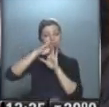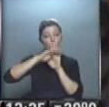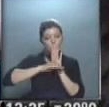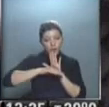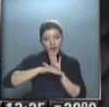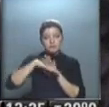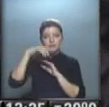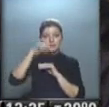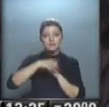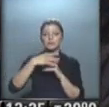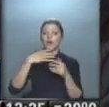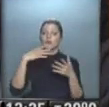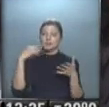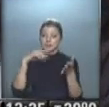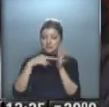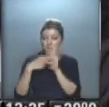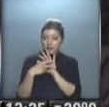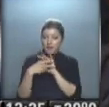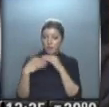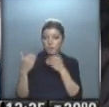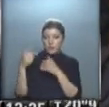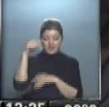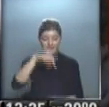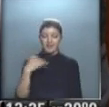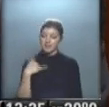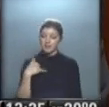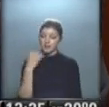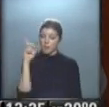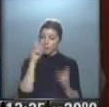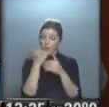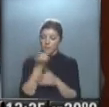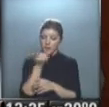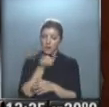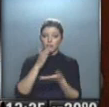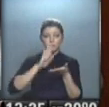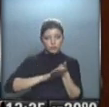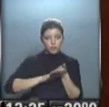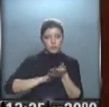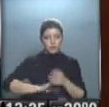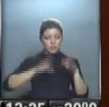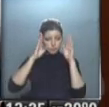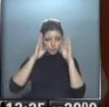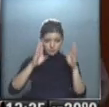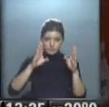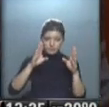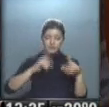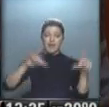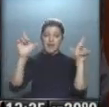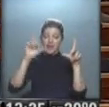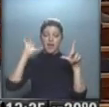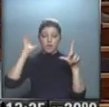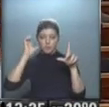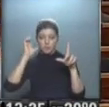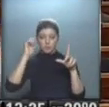la regulación de esta ley no los hace inviables. La Argentina tiene un problema, señor presidente, en relación a la concentración mediática que nos está